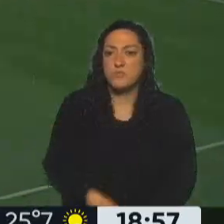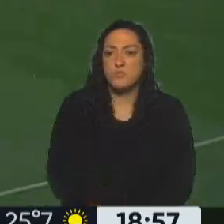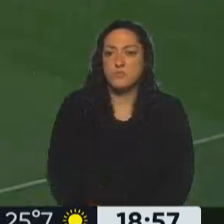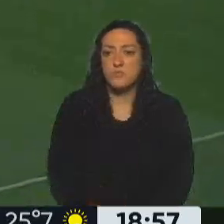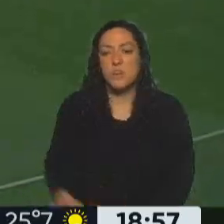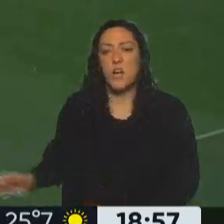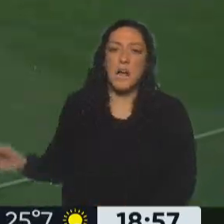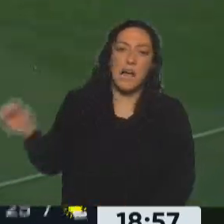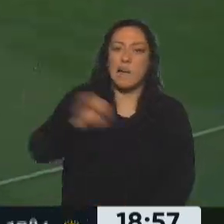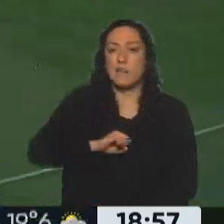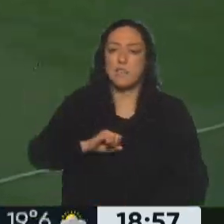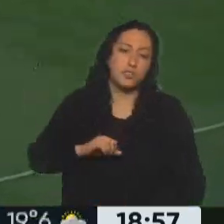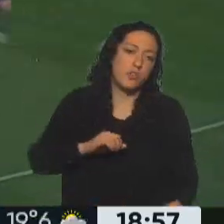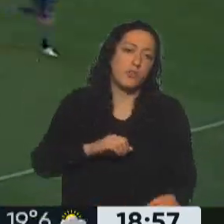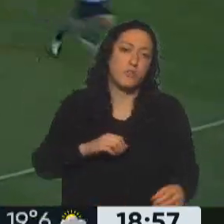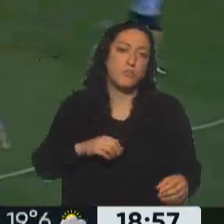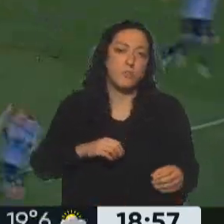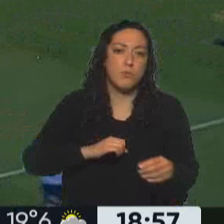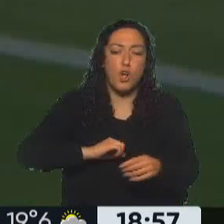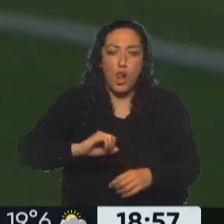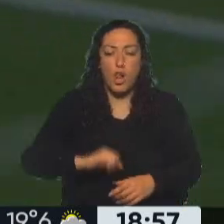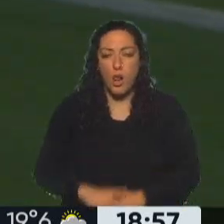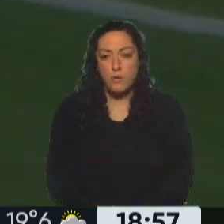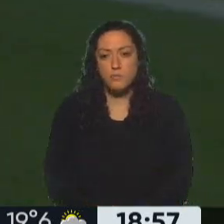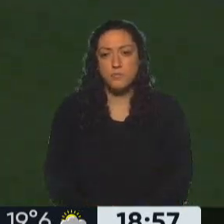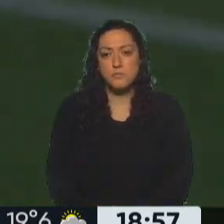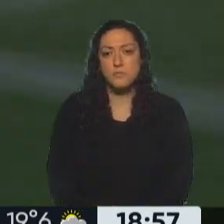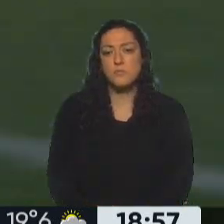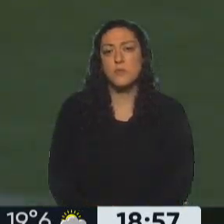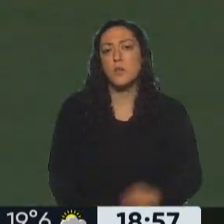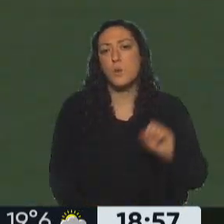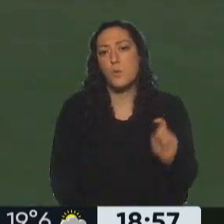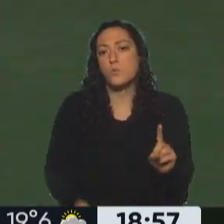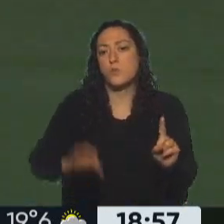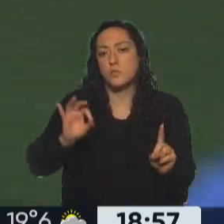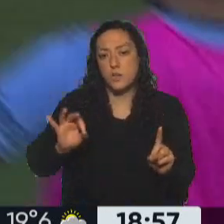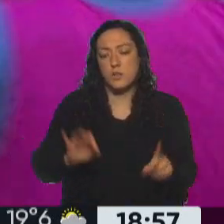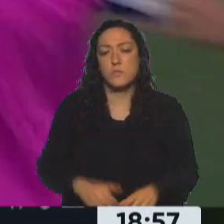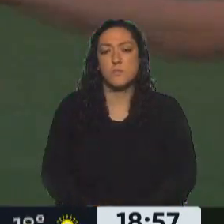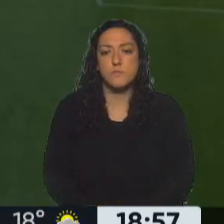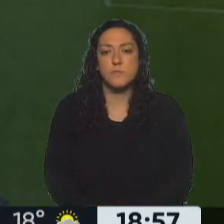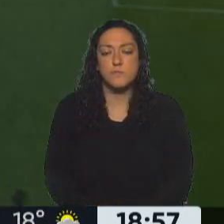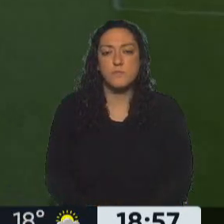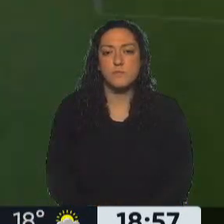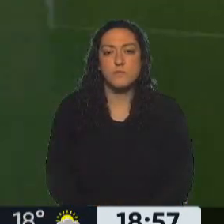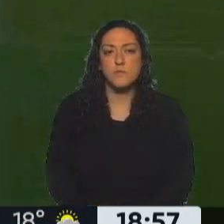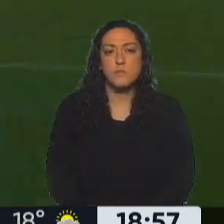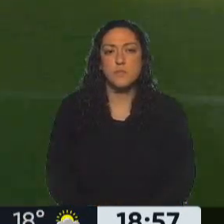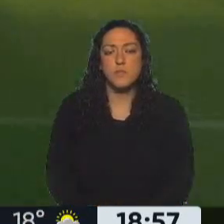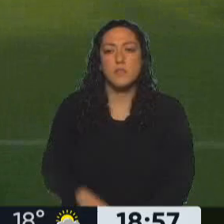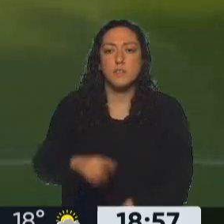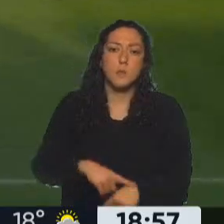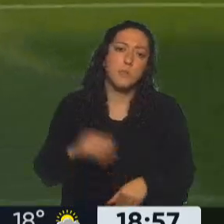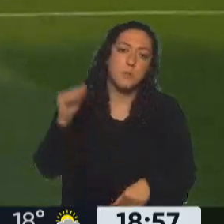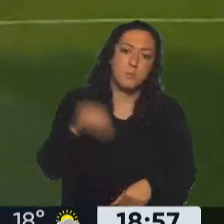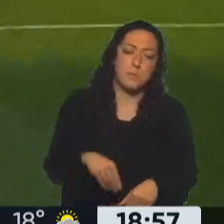el cabezazo del segundo tiempo pone el 1-0. En el complemento fue más Belgrano